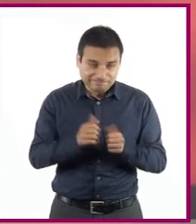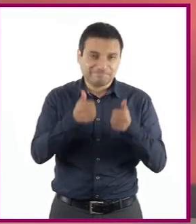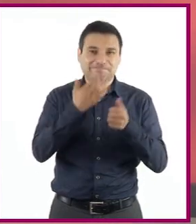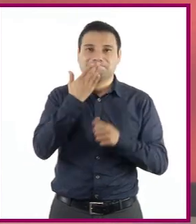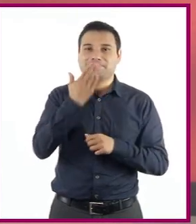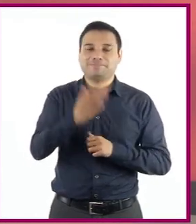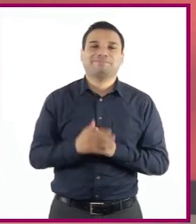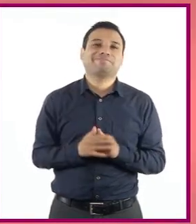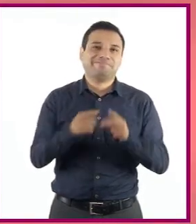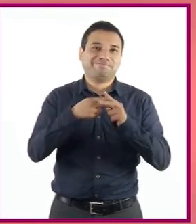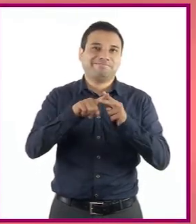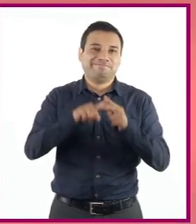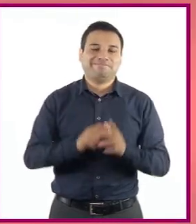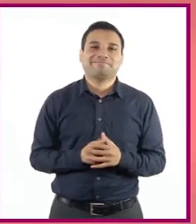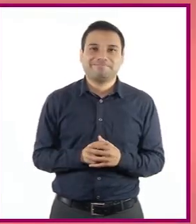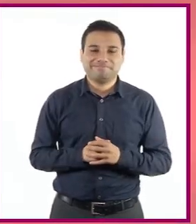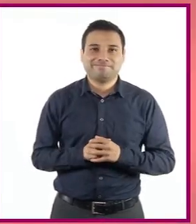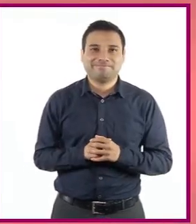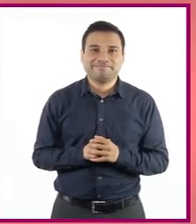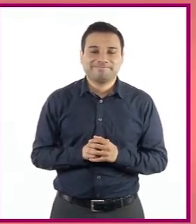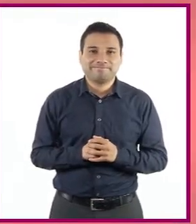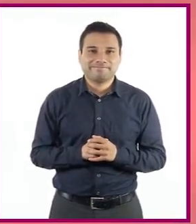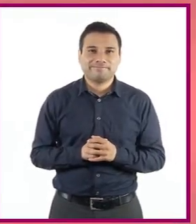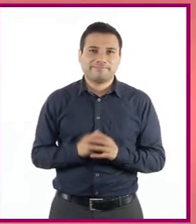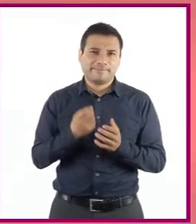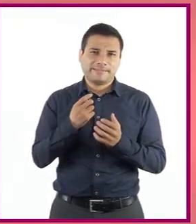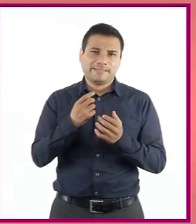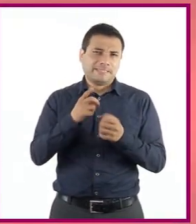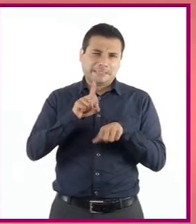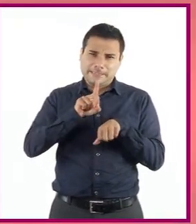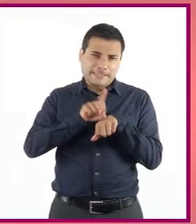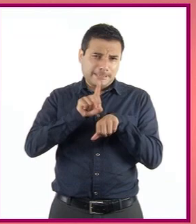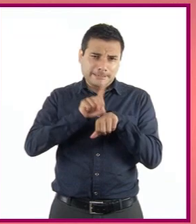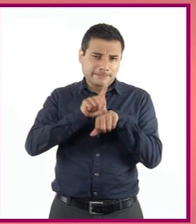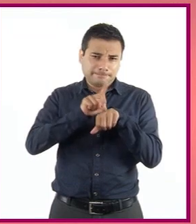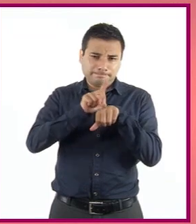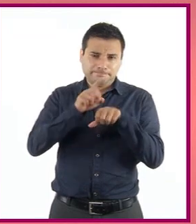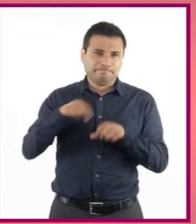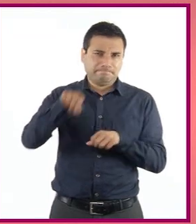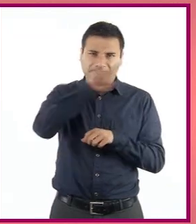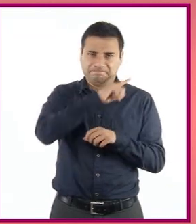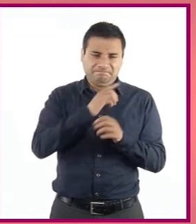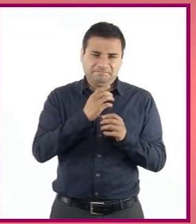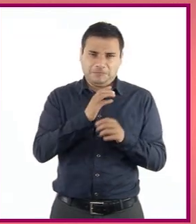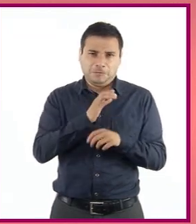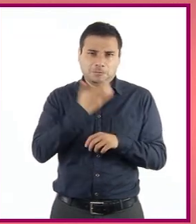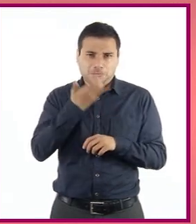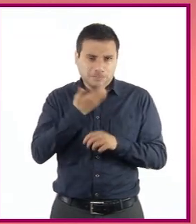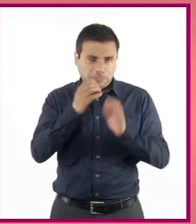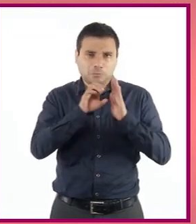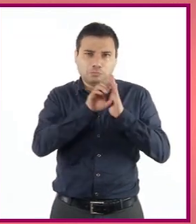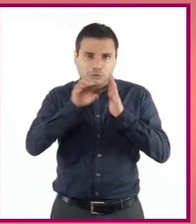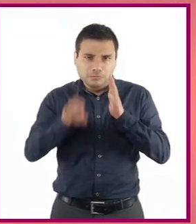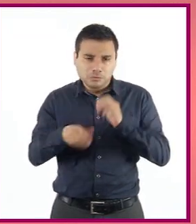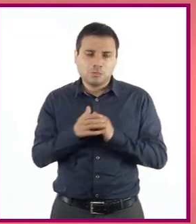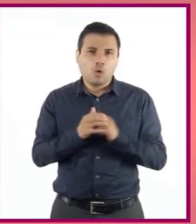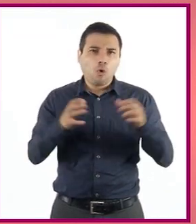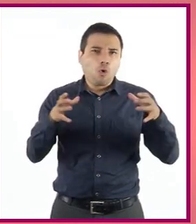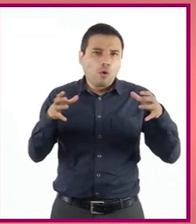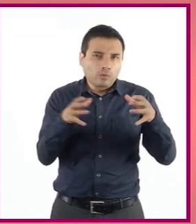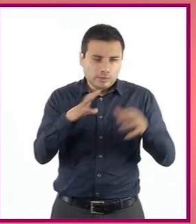bien, iniciemos. Cada día, en diversos ámbitos, por ejemplo, en la comunidad, se